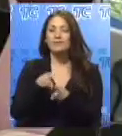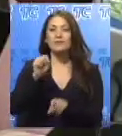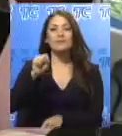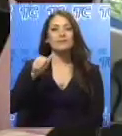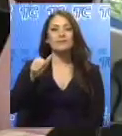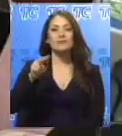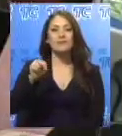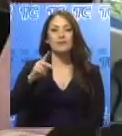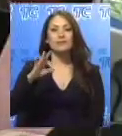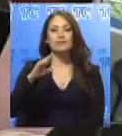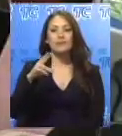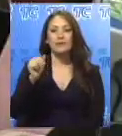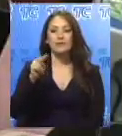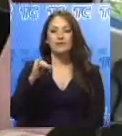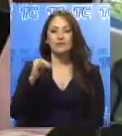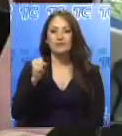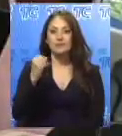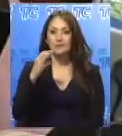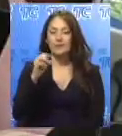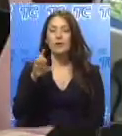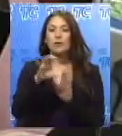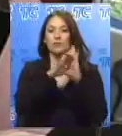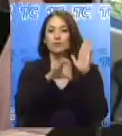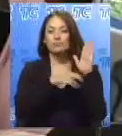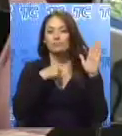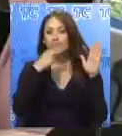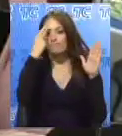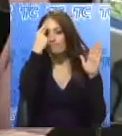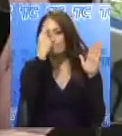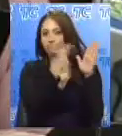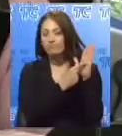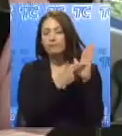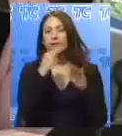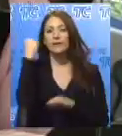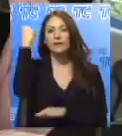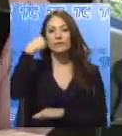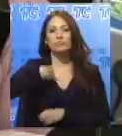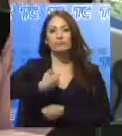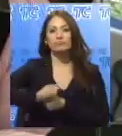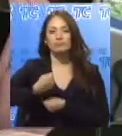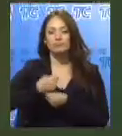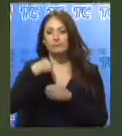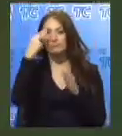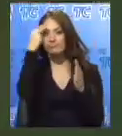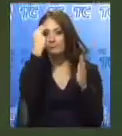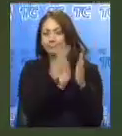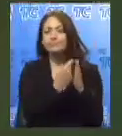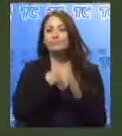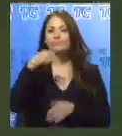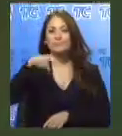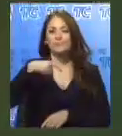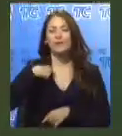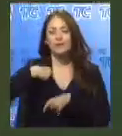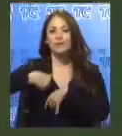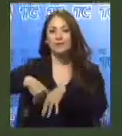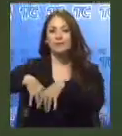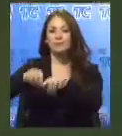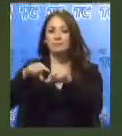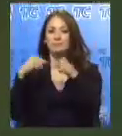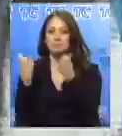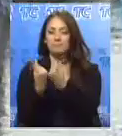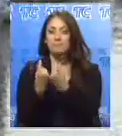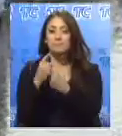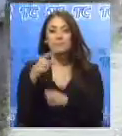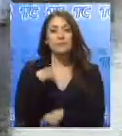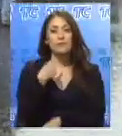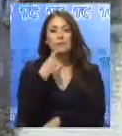es por el respeto a la Constitución, por el respeto a los derechos de los trabajadores y los pueblos. Mesías Tatamoes, dirigente sindical, asegura que